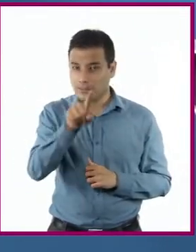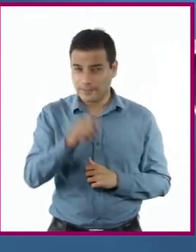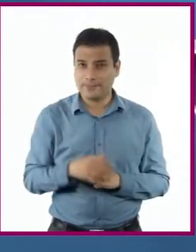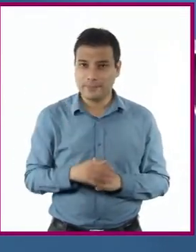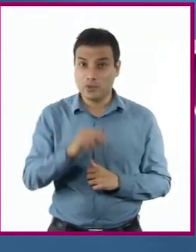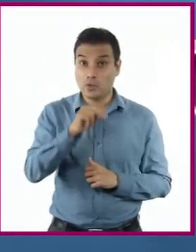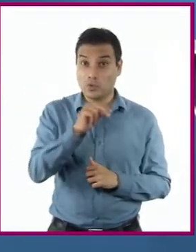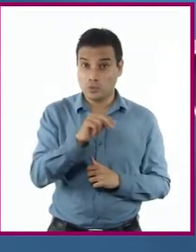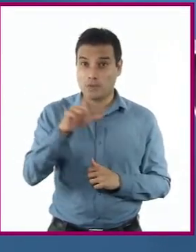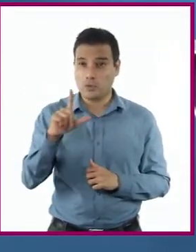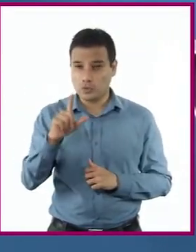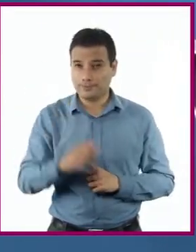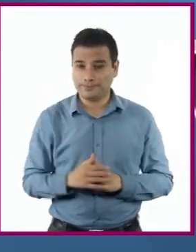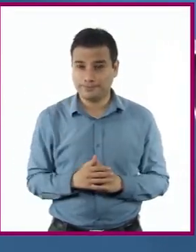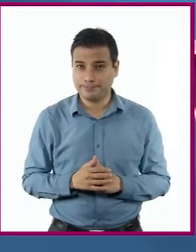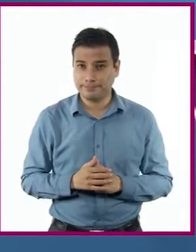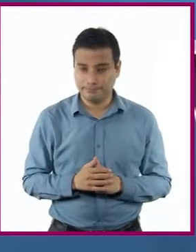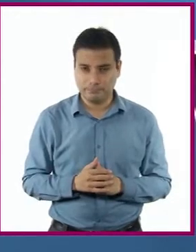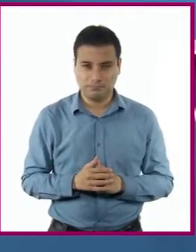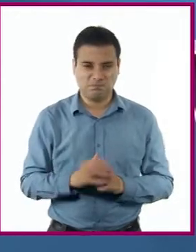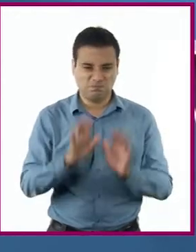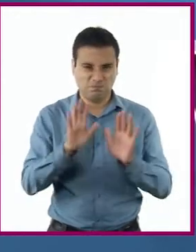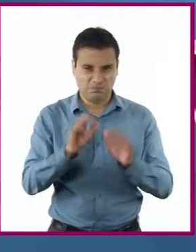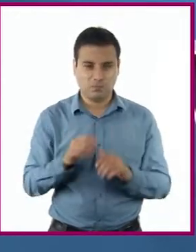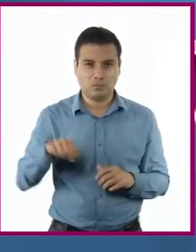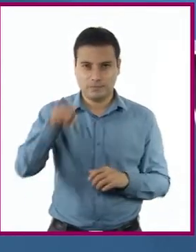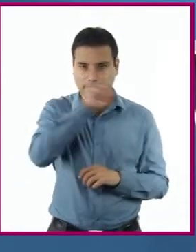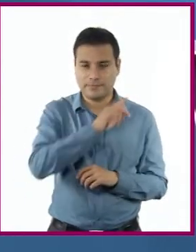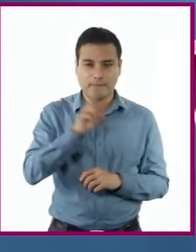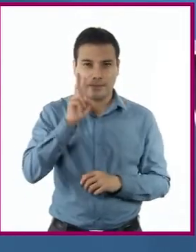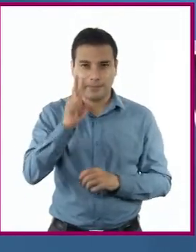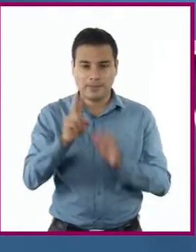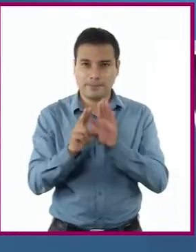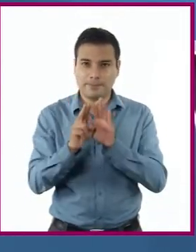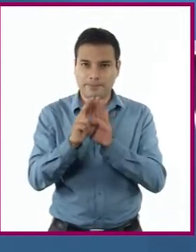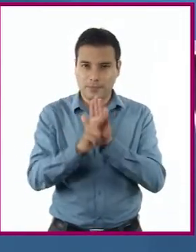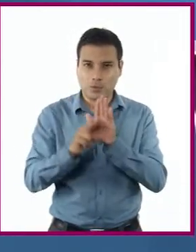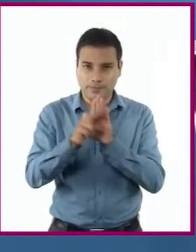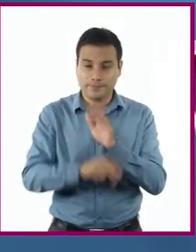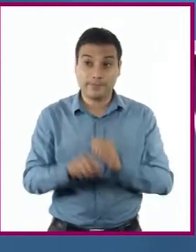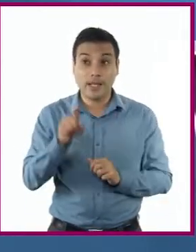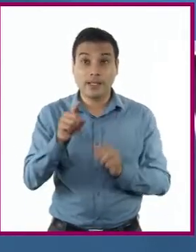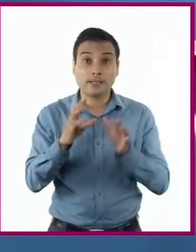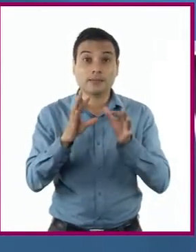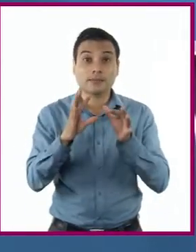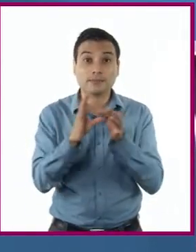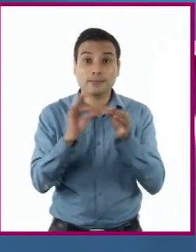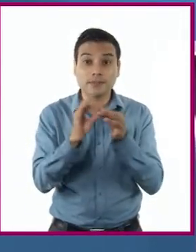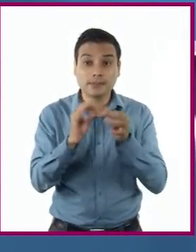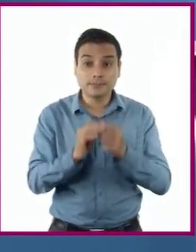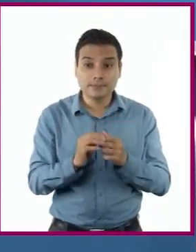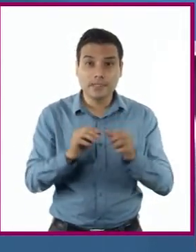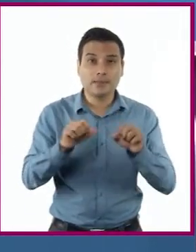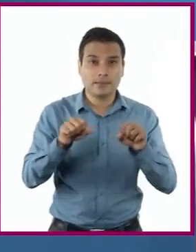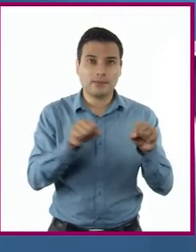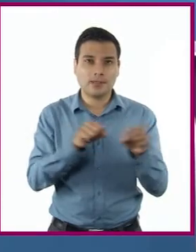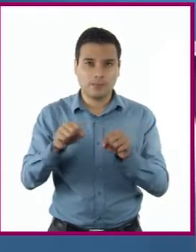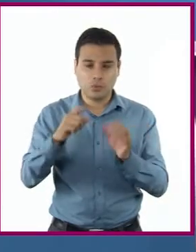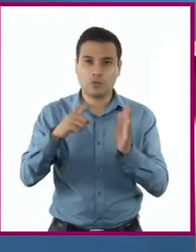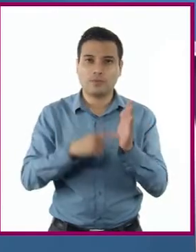León. Antes de continuar, les invito a ver y escuchar el siguiente video testimonial sobre el ya mencionado terremoto